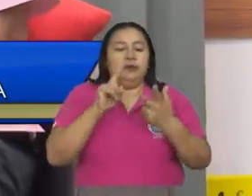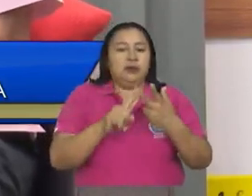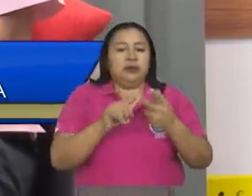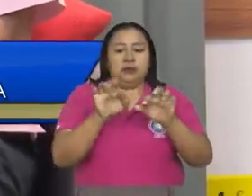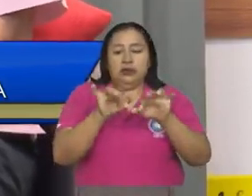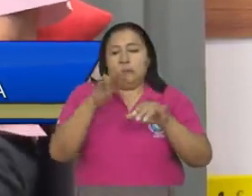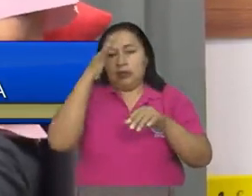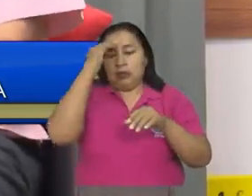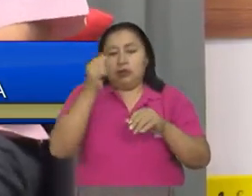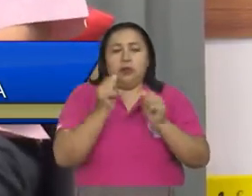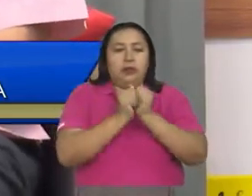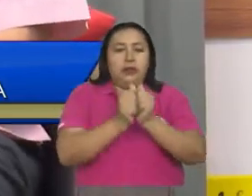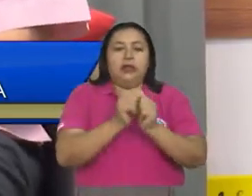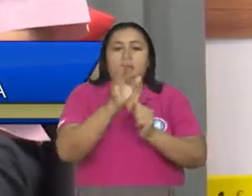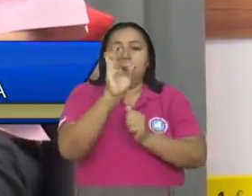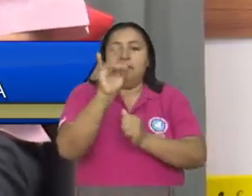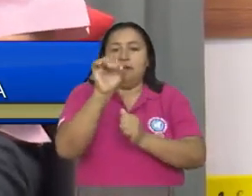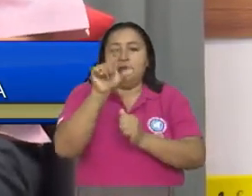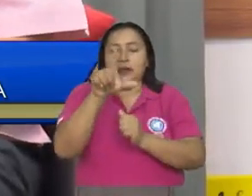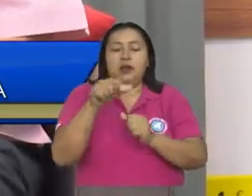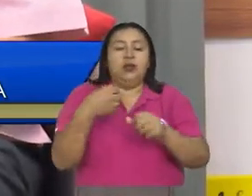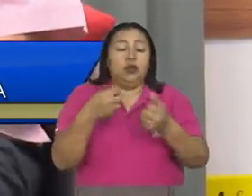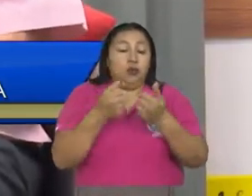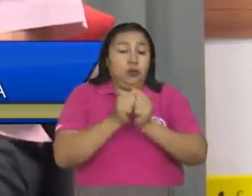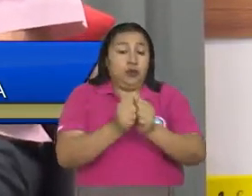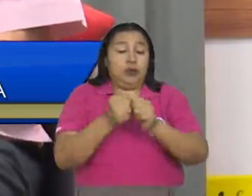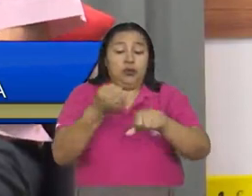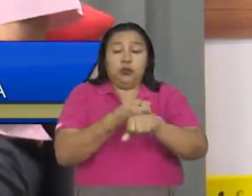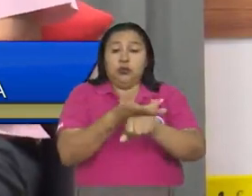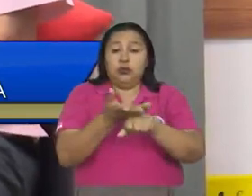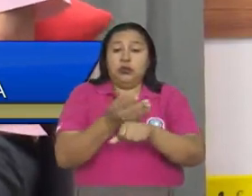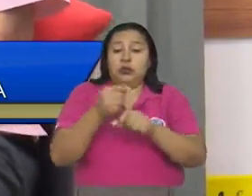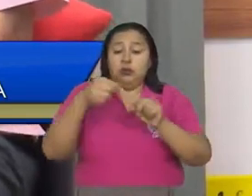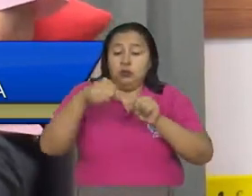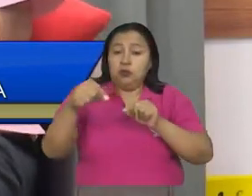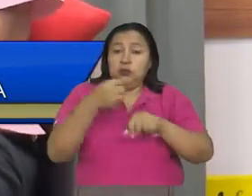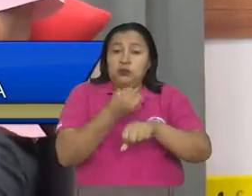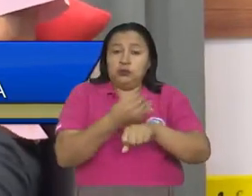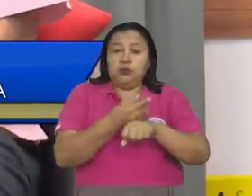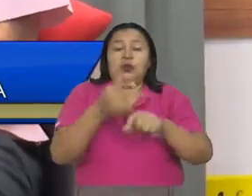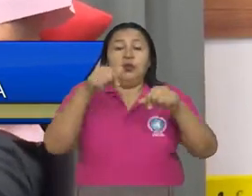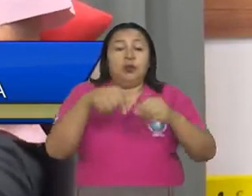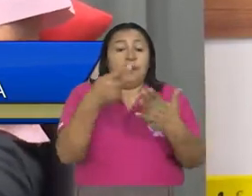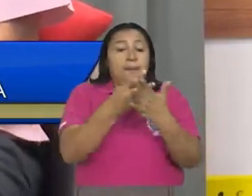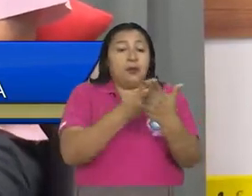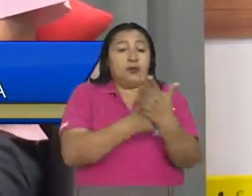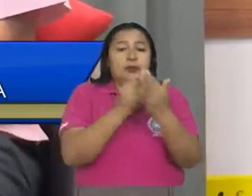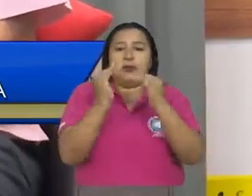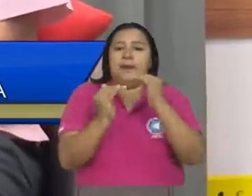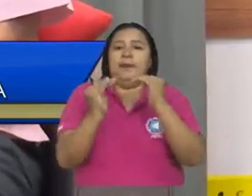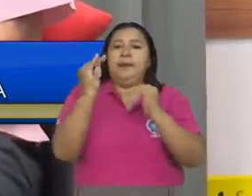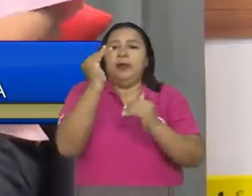el compañero Fidel, los hermanos del Consejo Municipal, y este año pues con un presupuesto superior a los